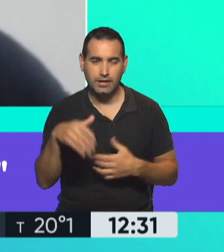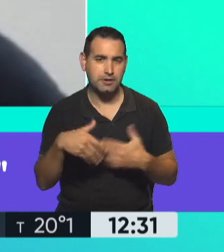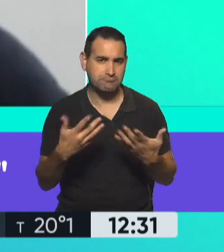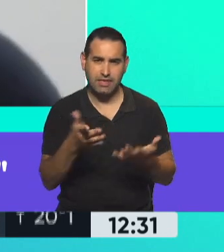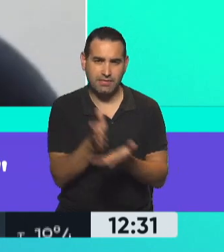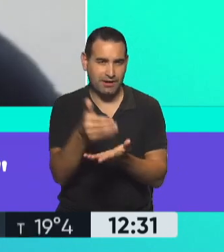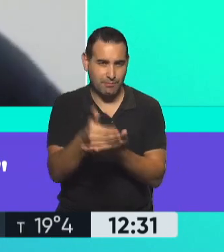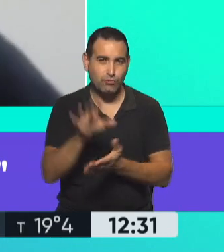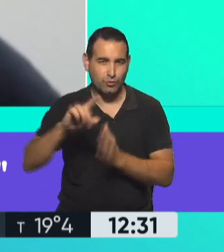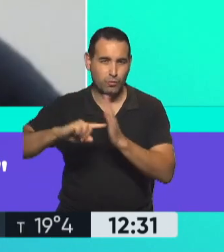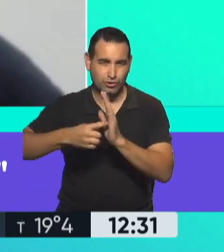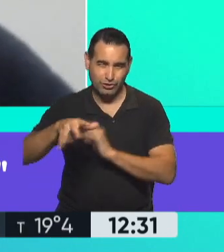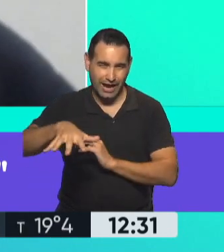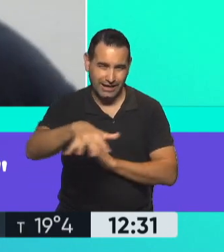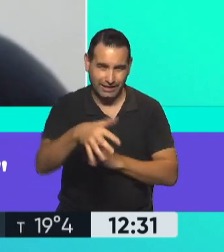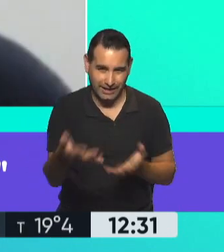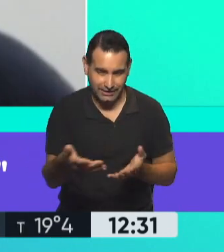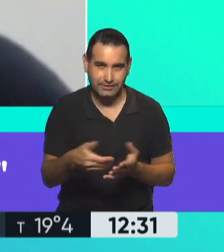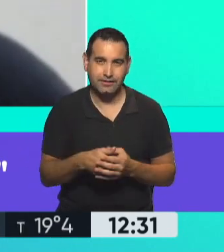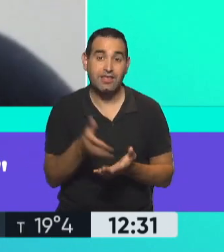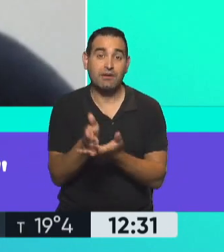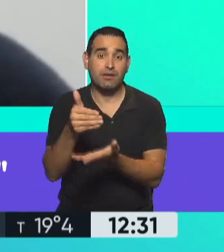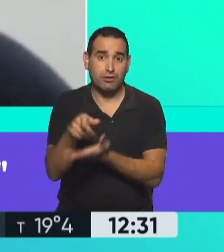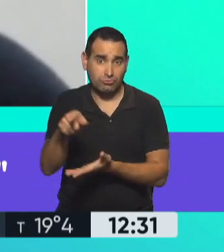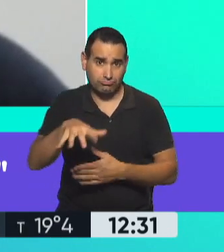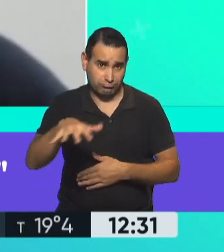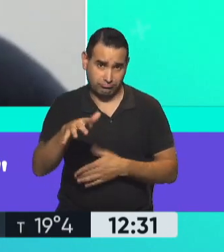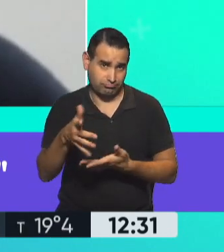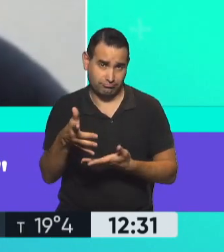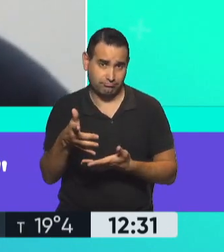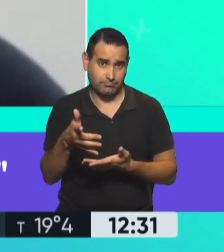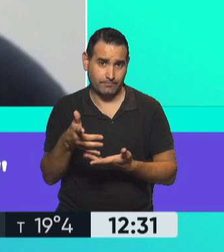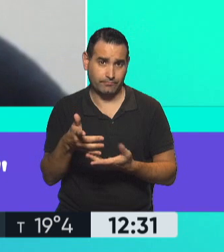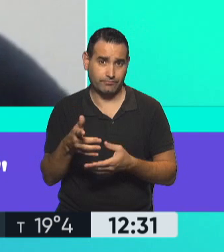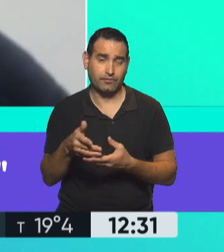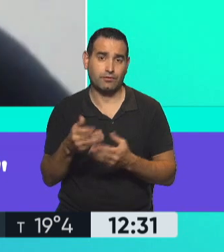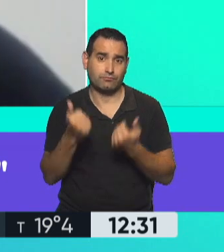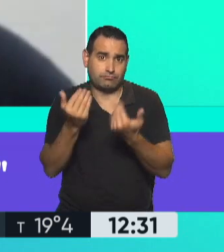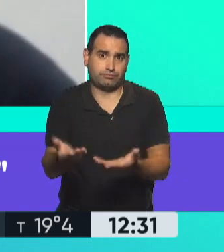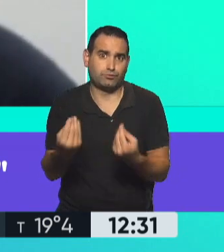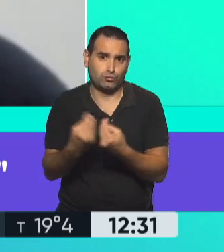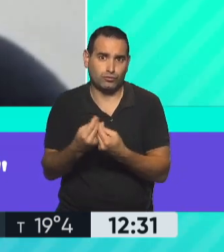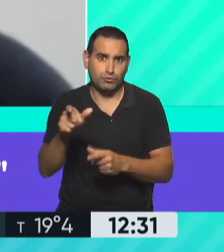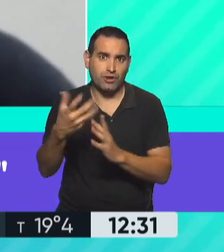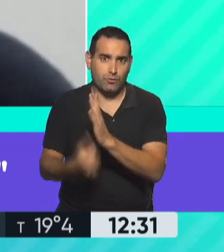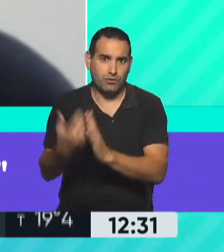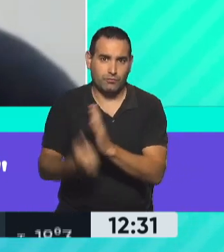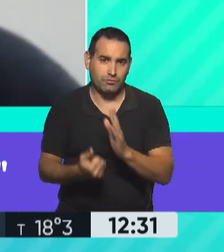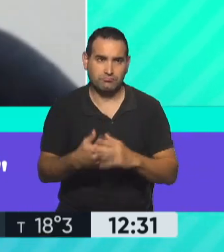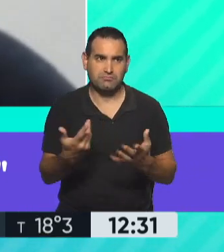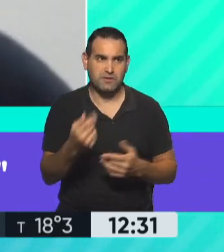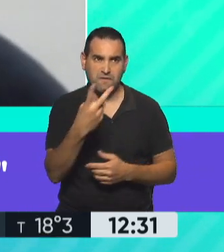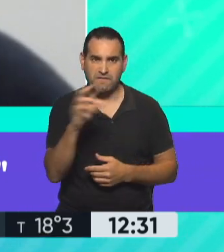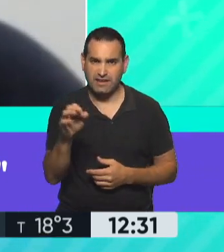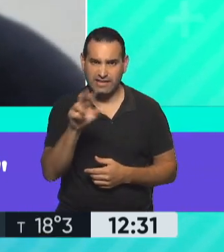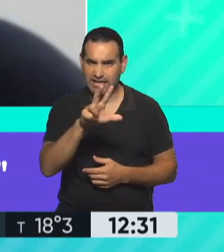son departamentos de la provincia de Buenos Aires, para decirte departamentos que realmente tienen una cantidad de beneficiarios muy, muy importante. Estoy hablando del orden de